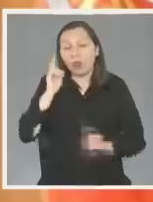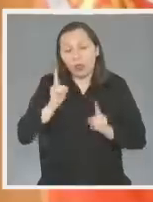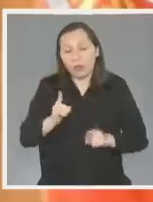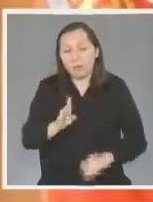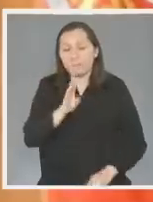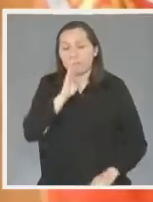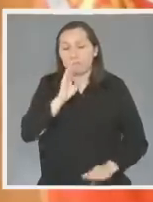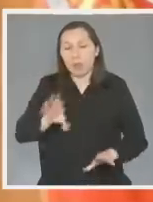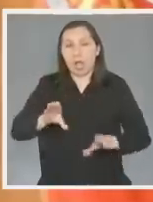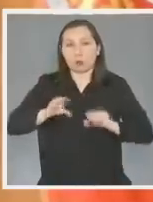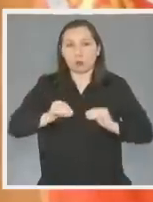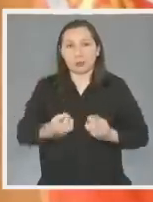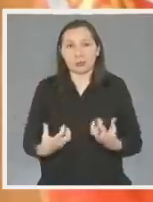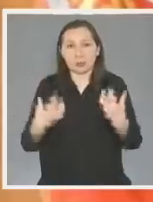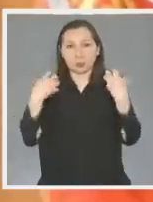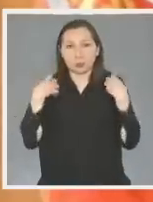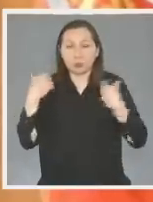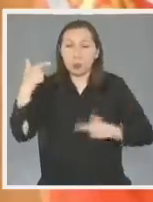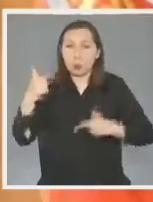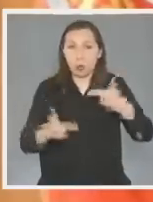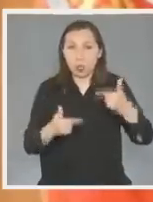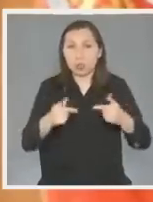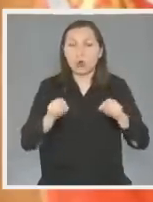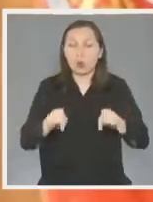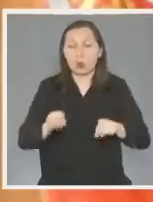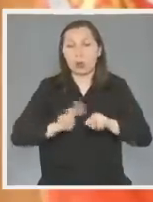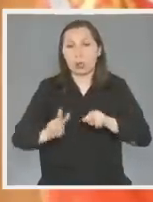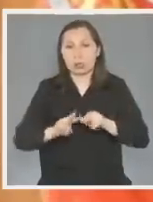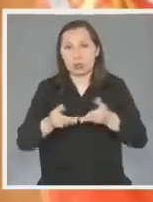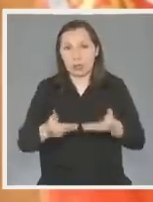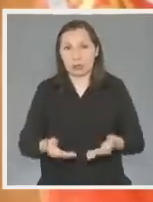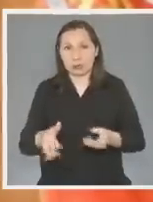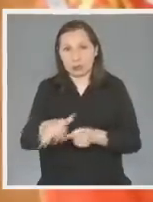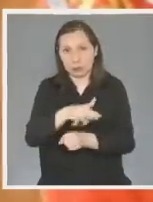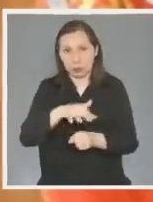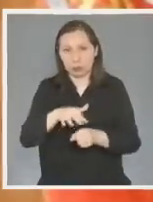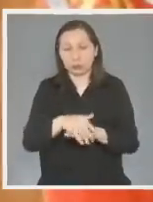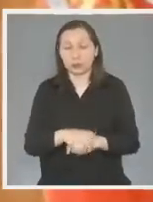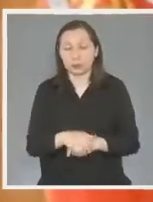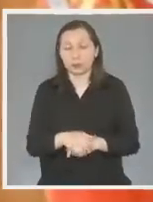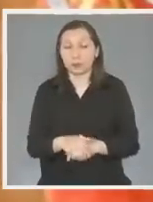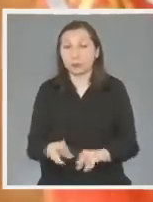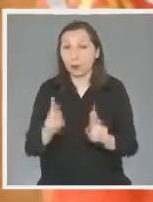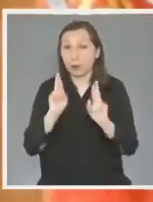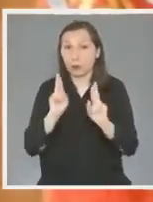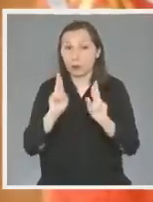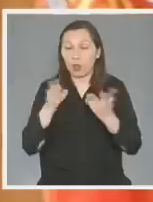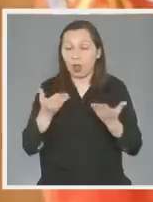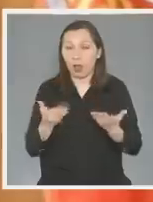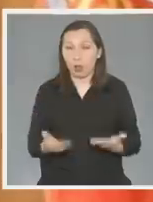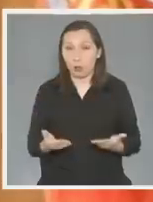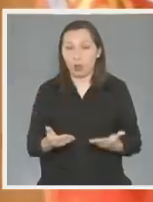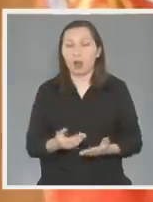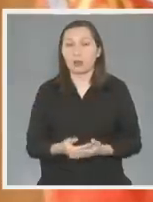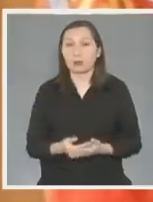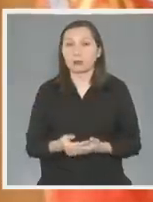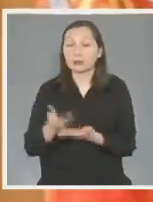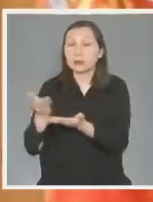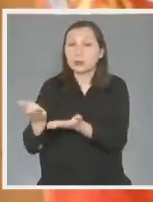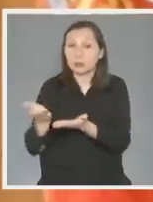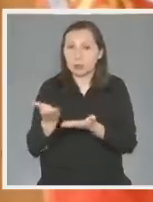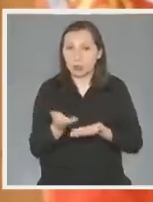asumir las responsabilidades políticas como se está haciendo en este caso. Espero que ahora, y